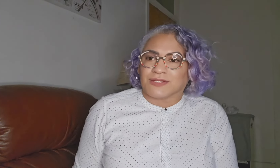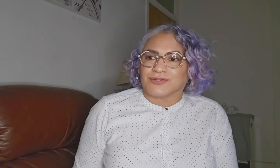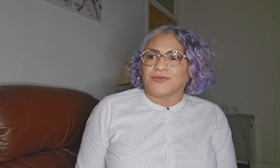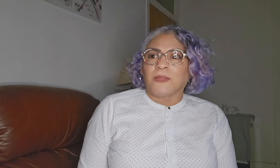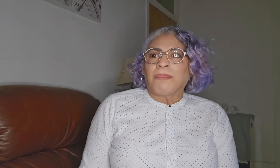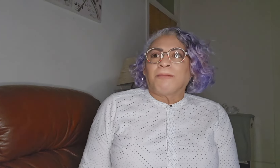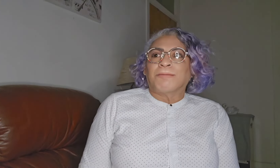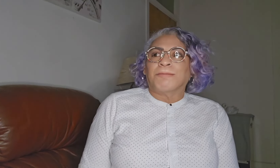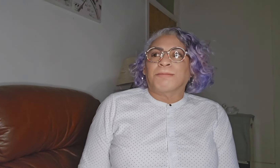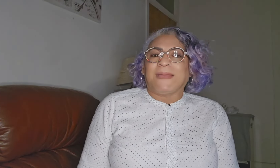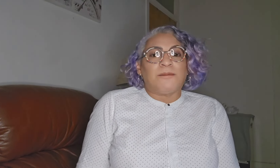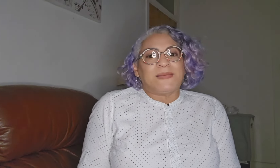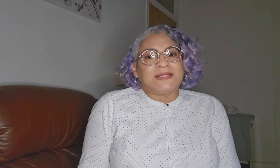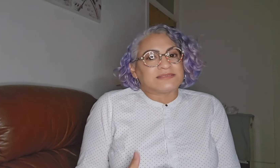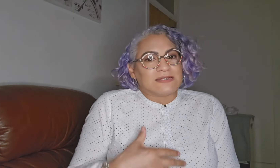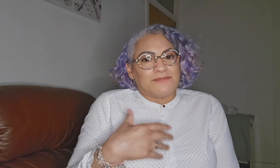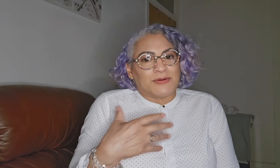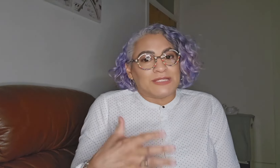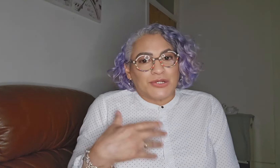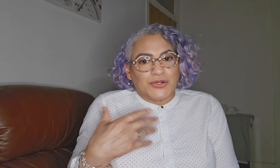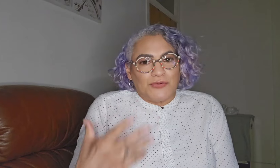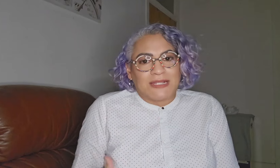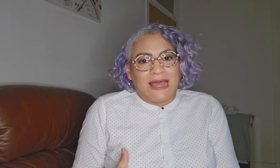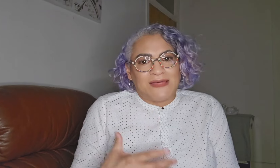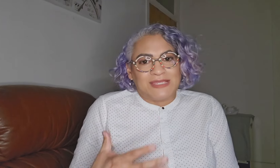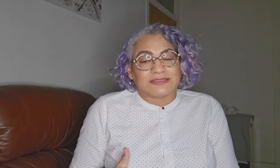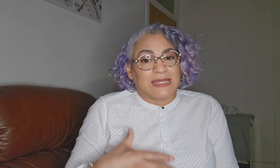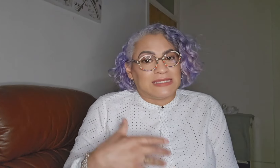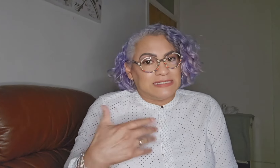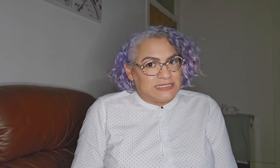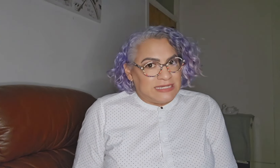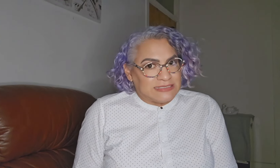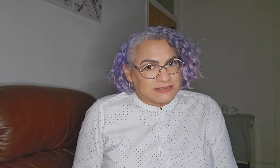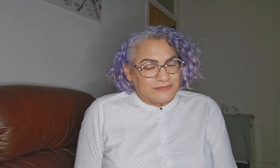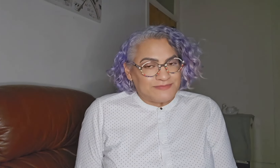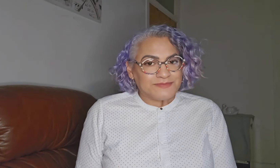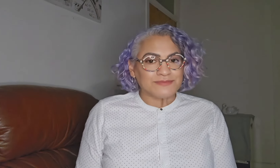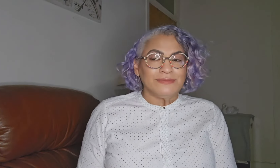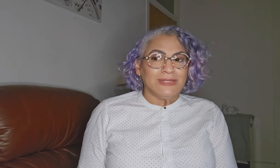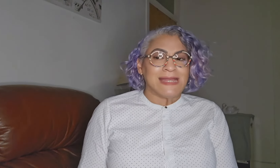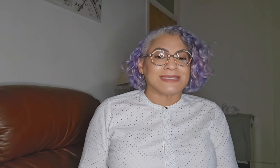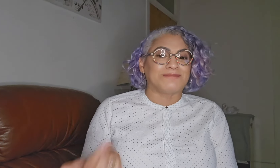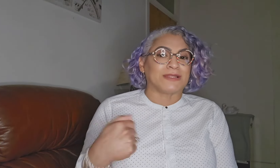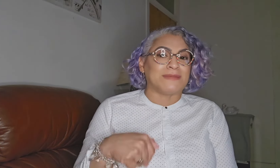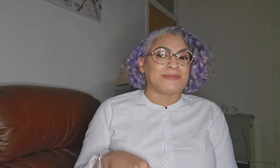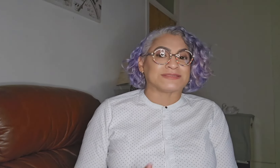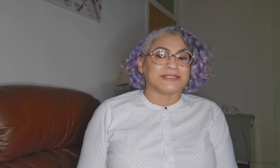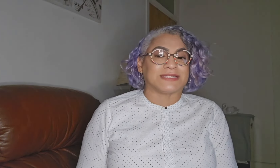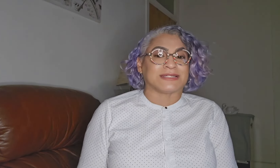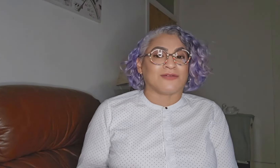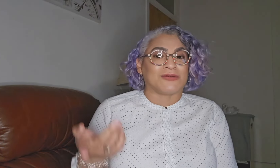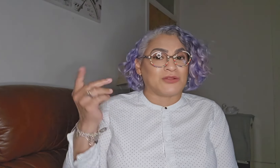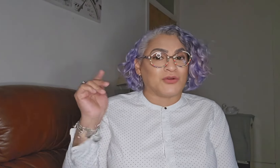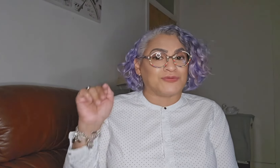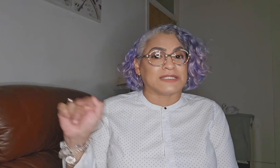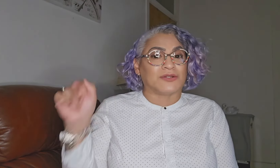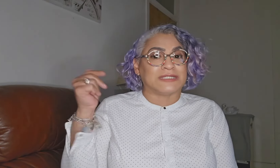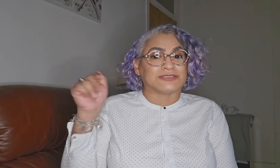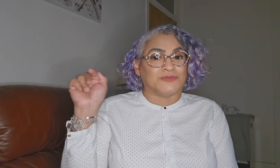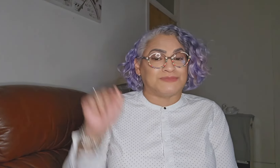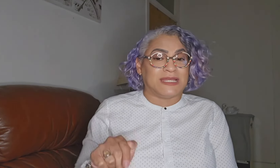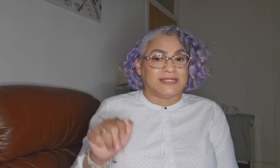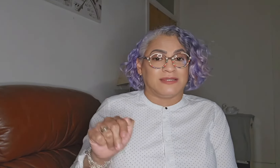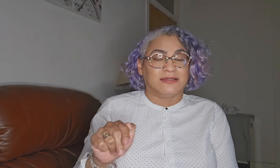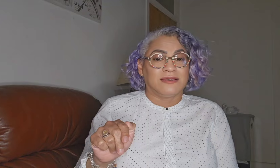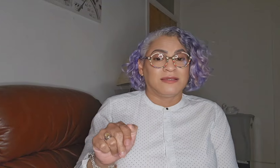al gobierno, ellos piensan que pueden robar a diestra y siniestra. Aquí el problema persiste, que cuando al gobierno